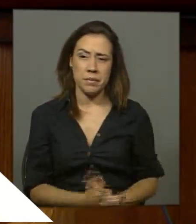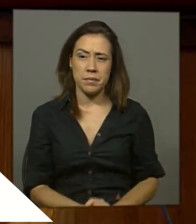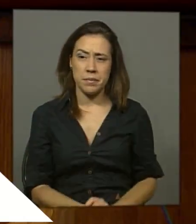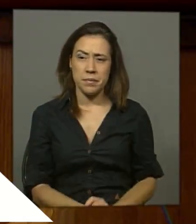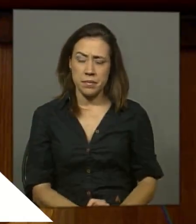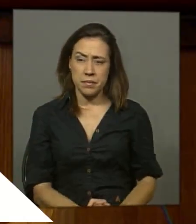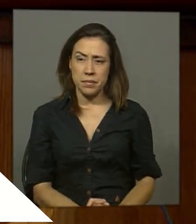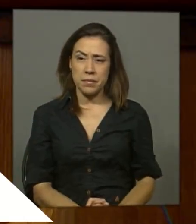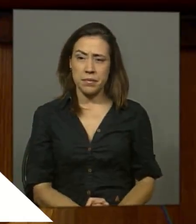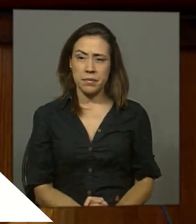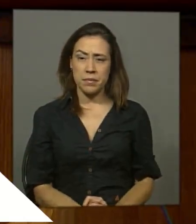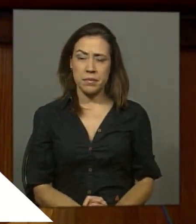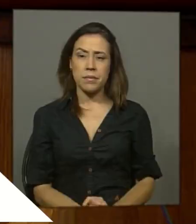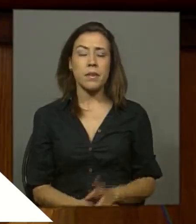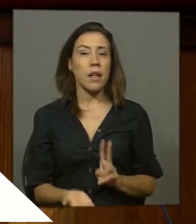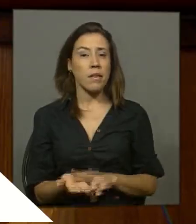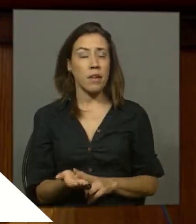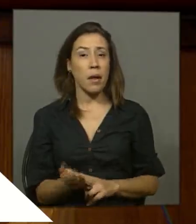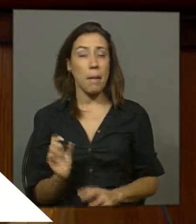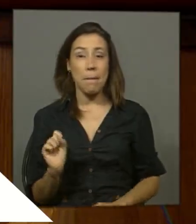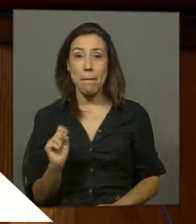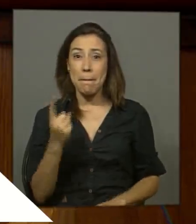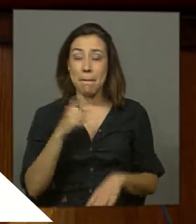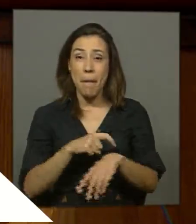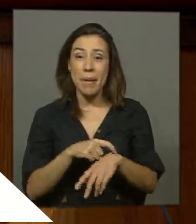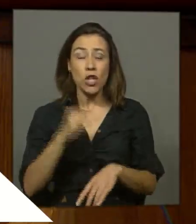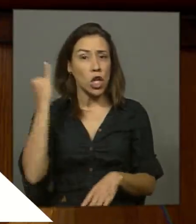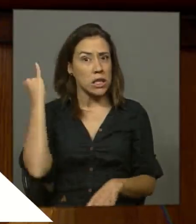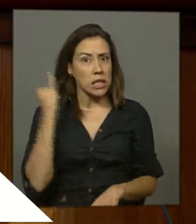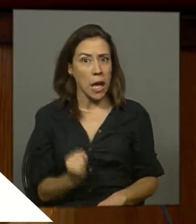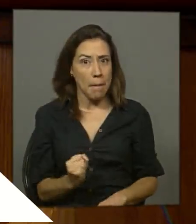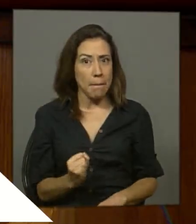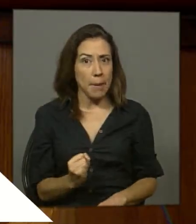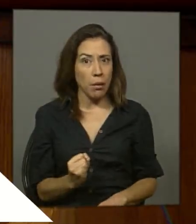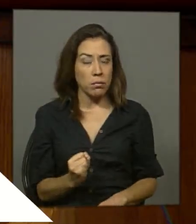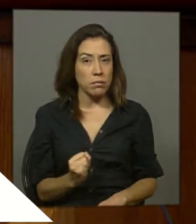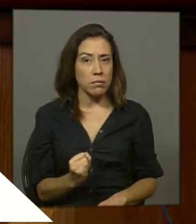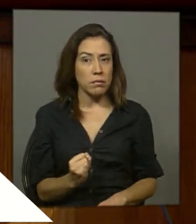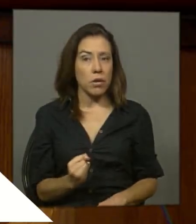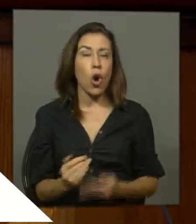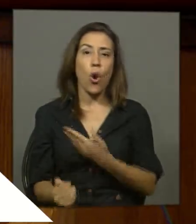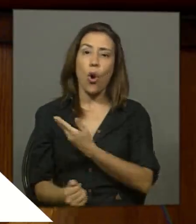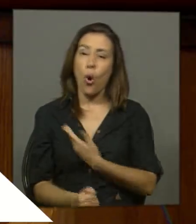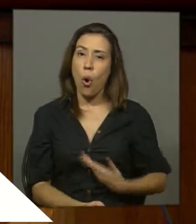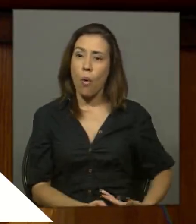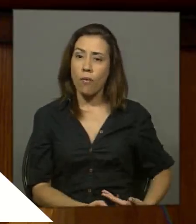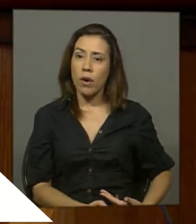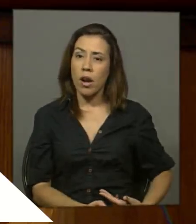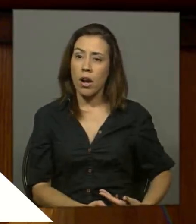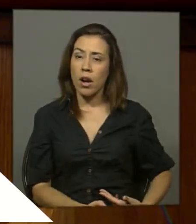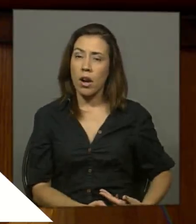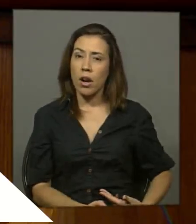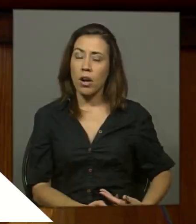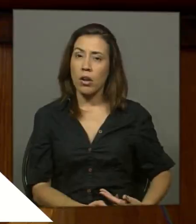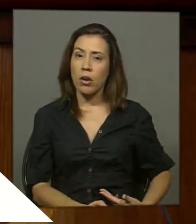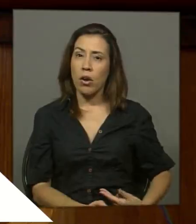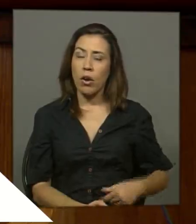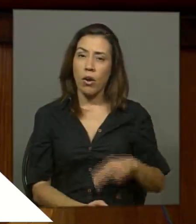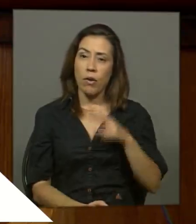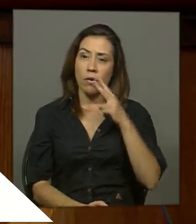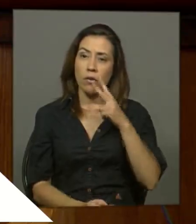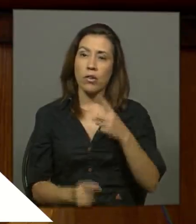retórico verdad es momento y siempre el gobierno entendiendo por tal las